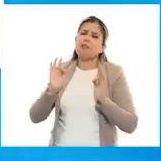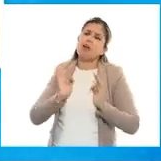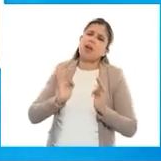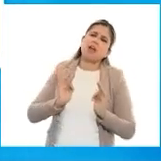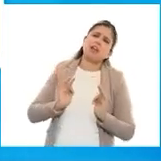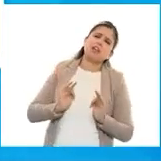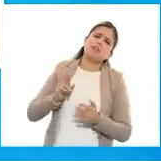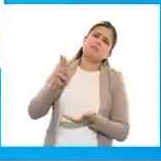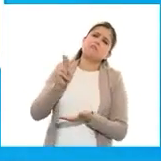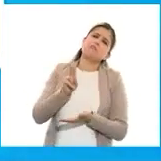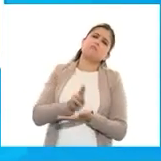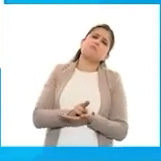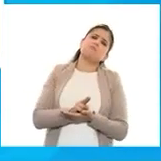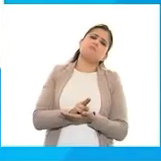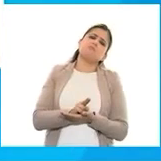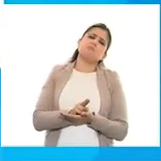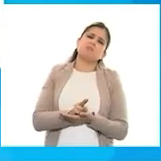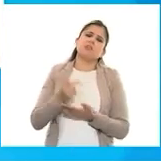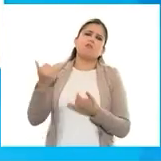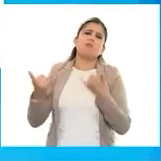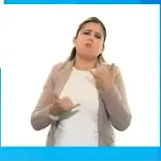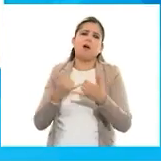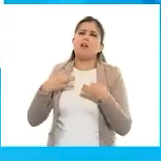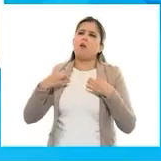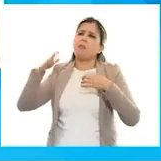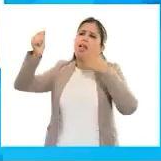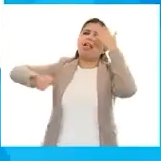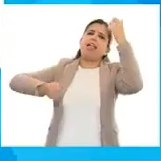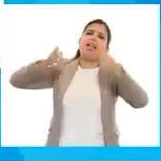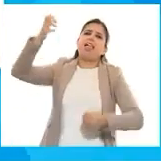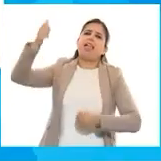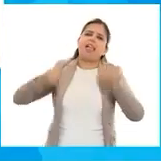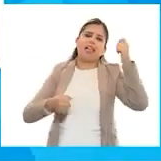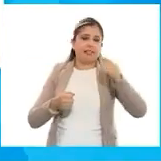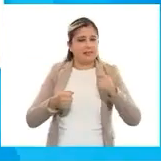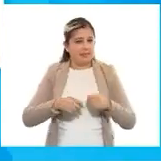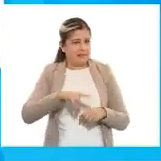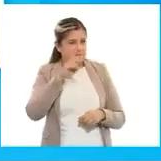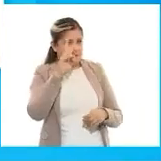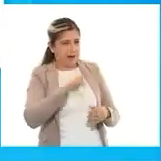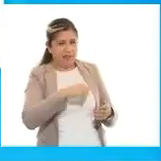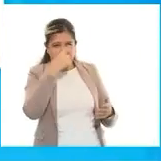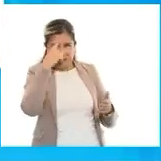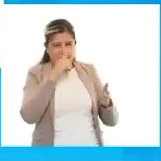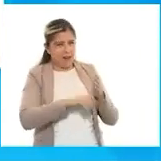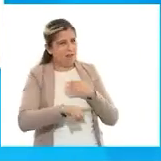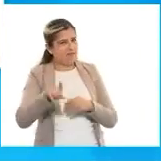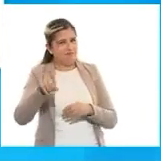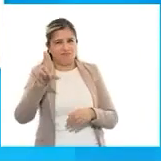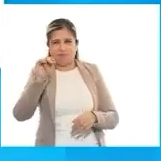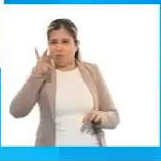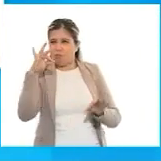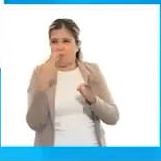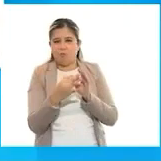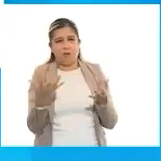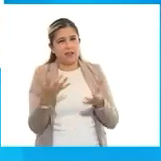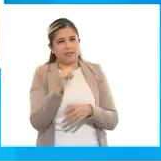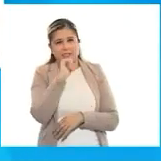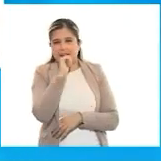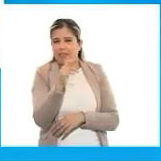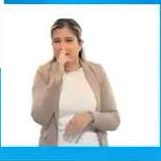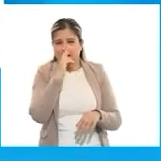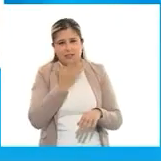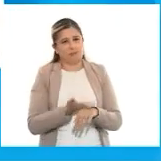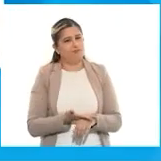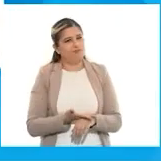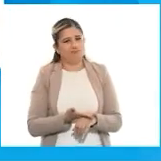muy relajada y es más, hasta está jugando con la ropa. Sí, yo la verdad creo que no está cumpliendo con su responsabilidad. No.